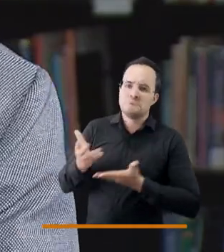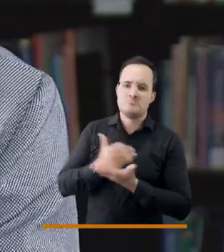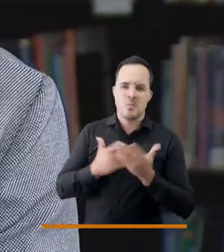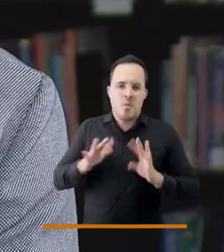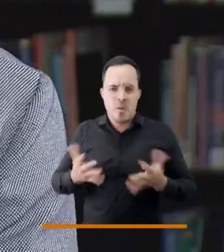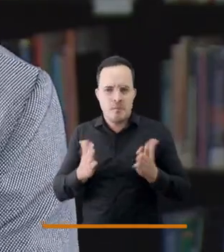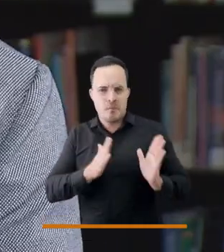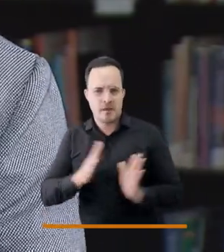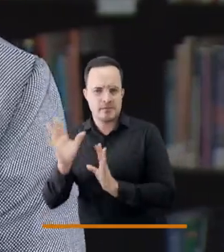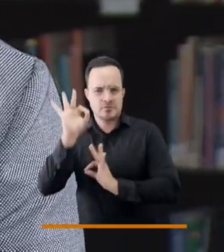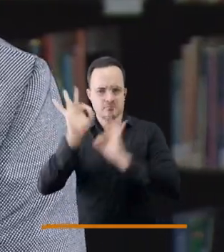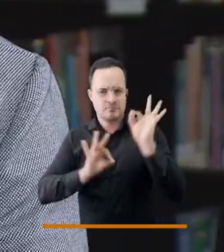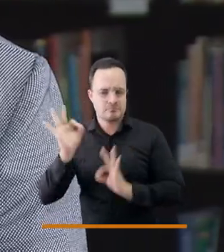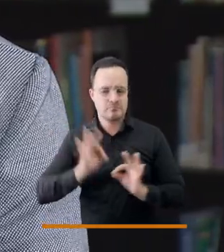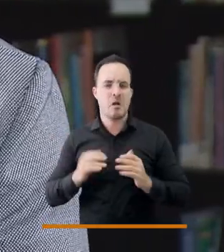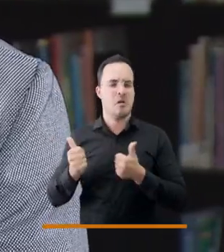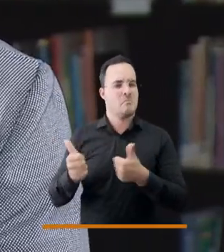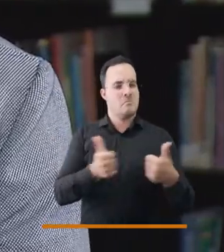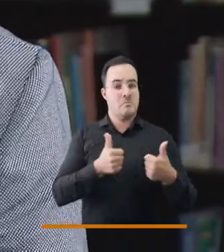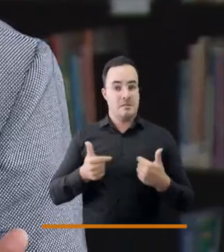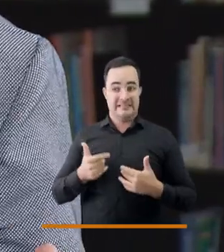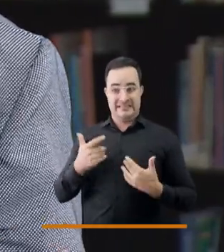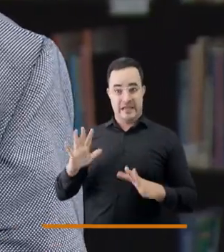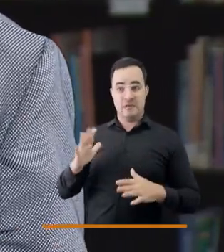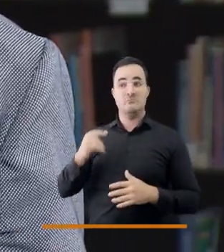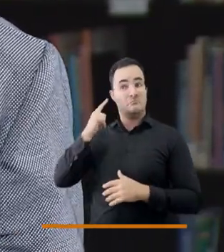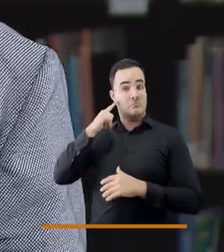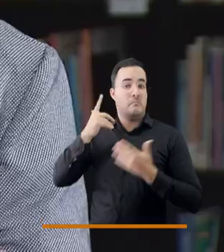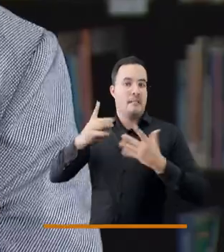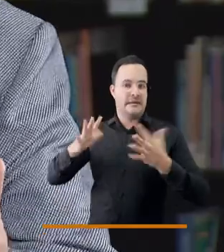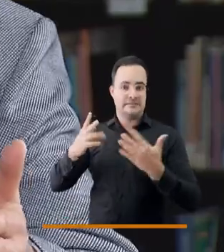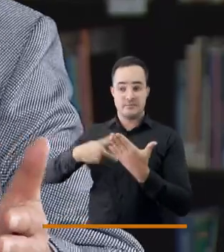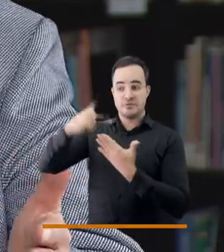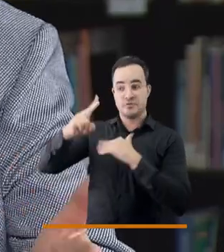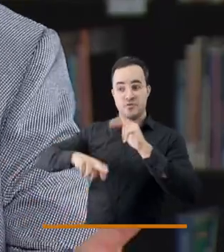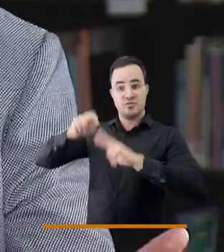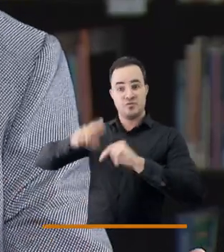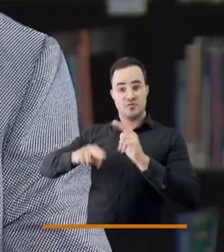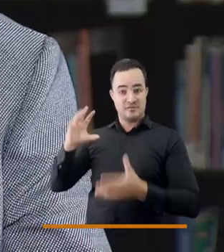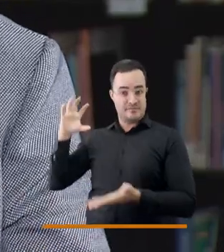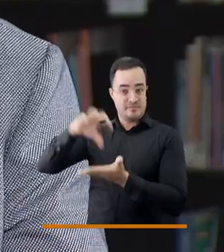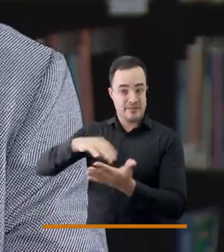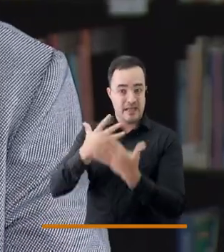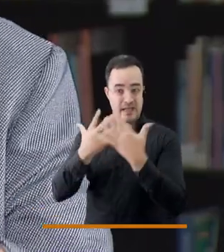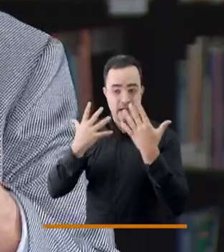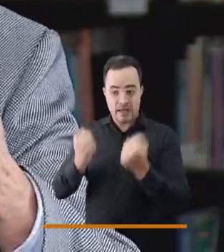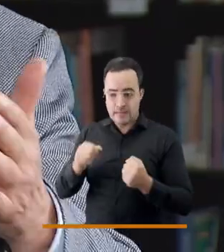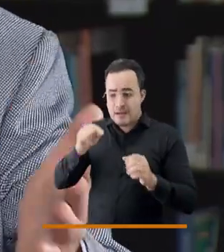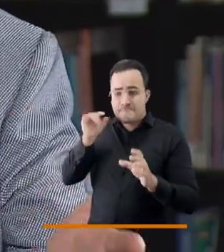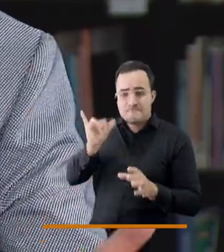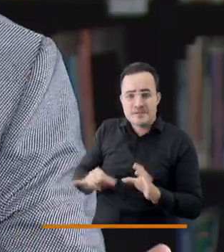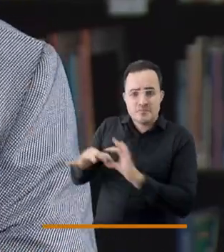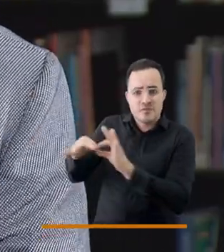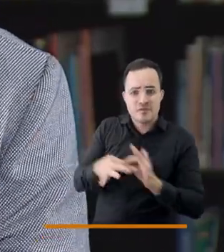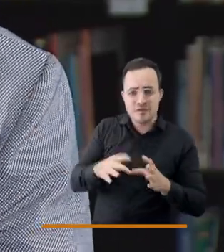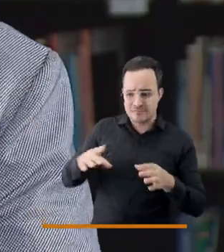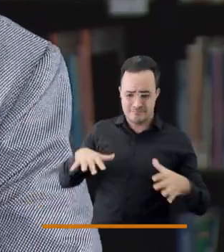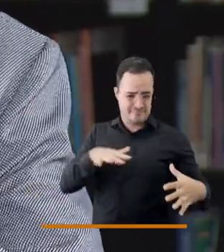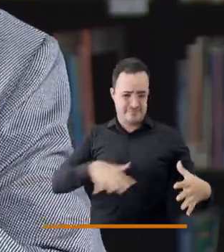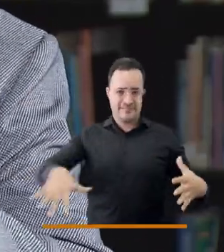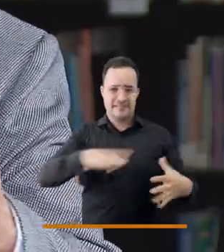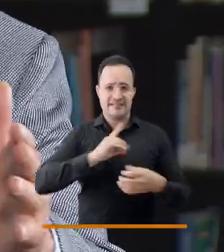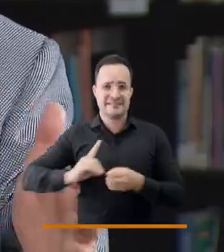a ubicar la cárcel, hace parte del Distrito Rural Campesino. Eso está planificado